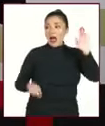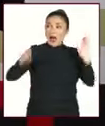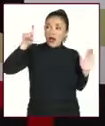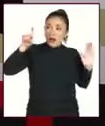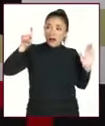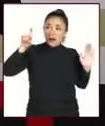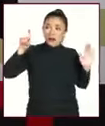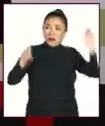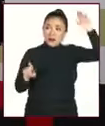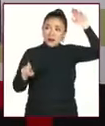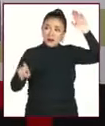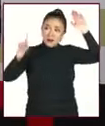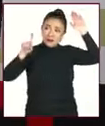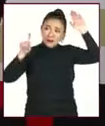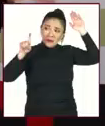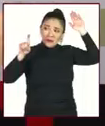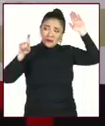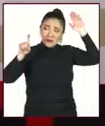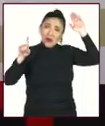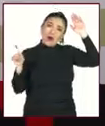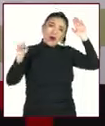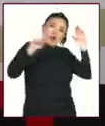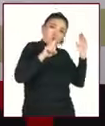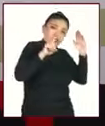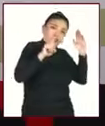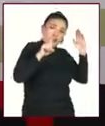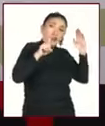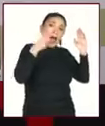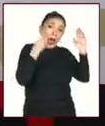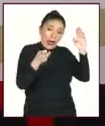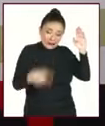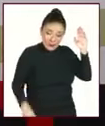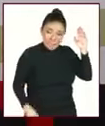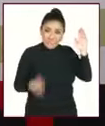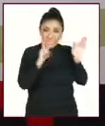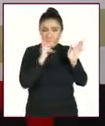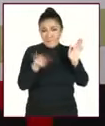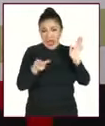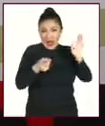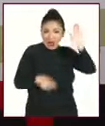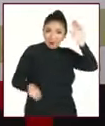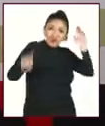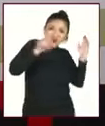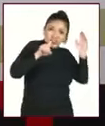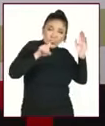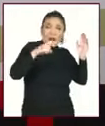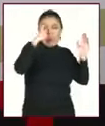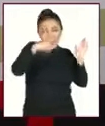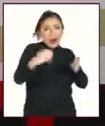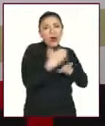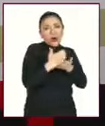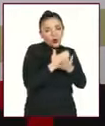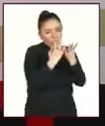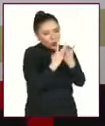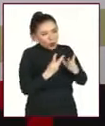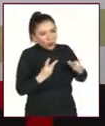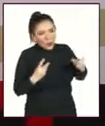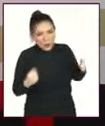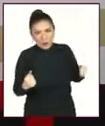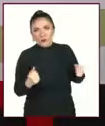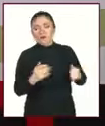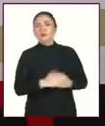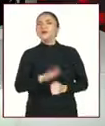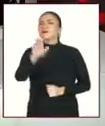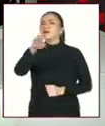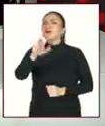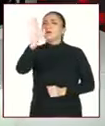como en esta posición de lado. Esa va a ser nuestra posición para recuperación después de una convulsión. Casi como